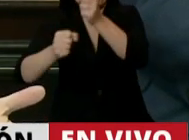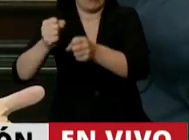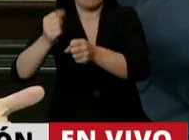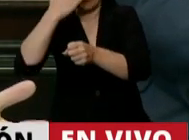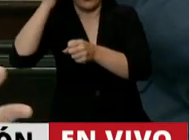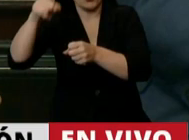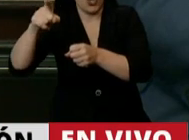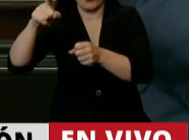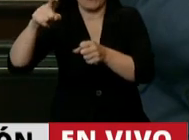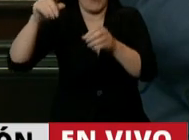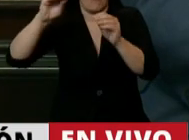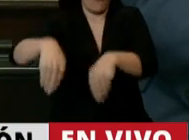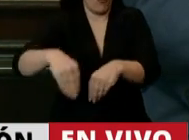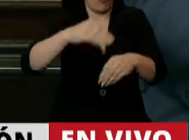ustedes.